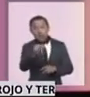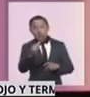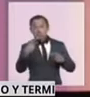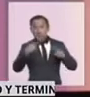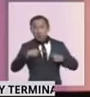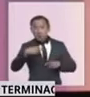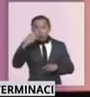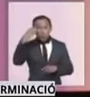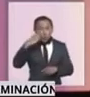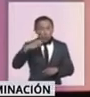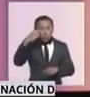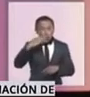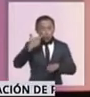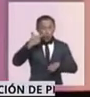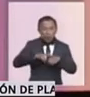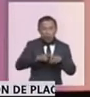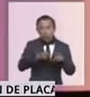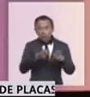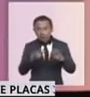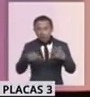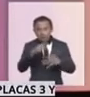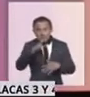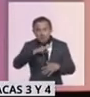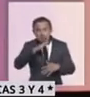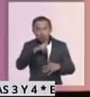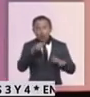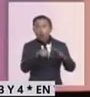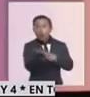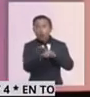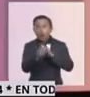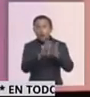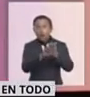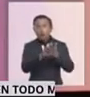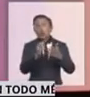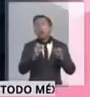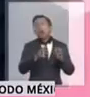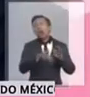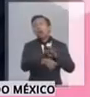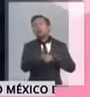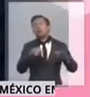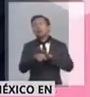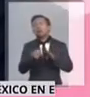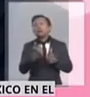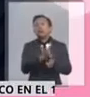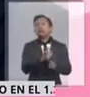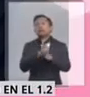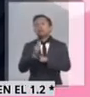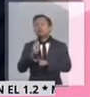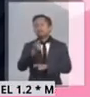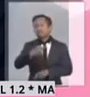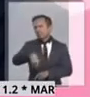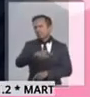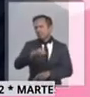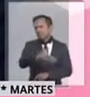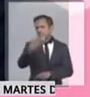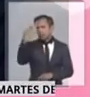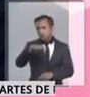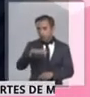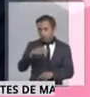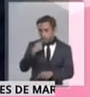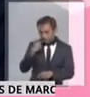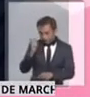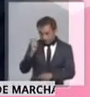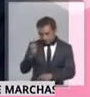y ahora cómo lo evalúa. Eso sería, digamos, tener una historia, como dices, una novela mucho más clara.